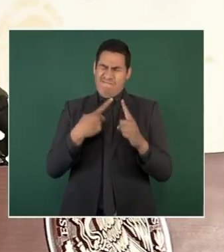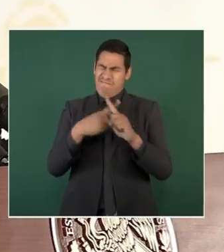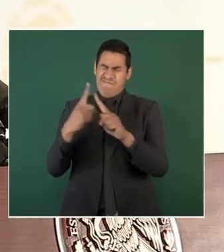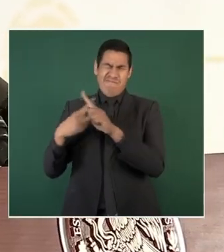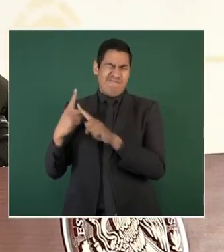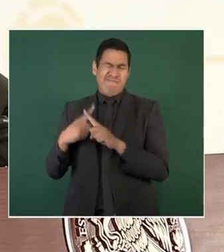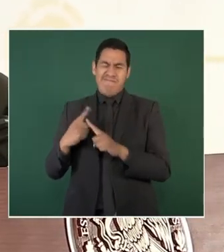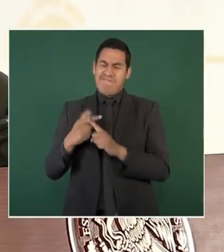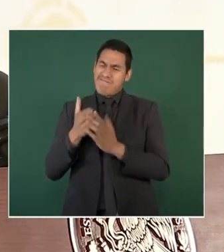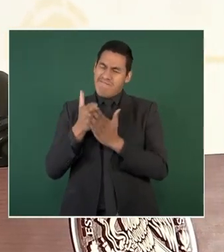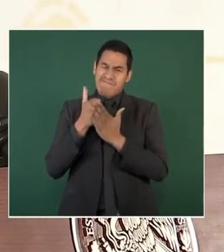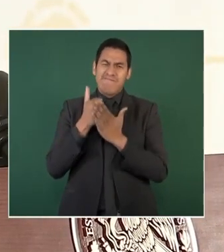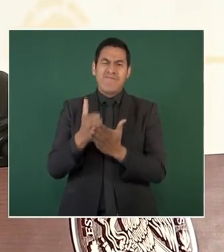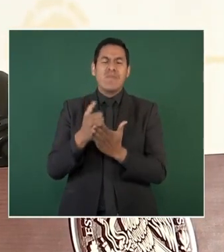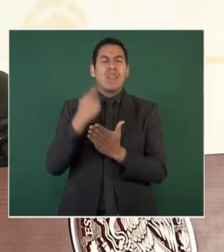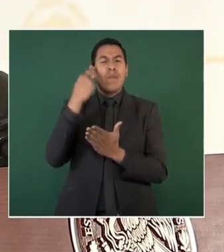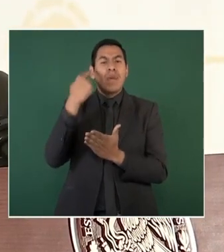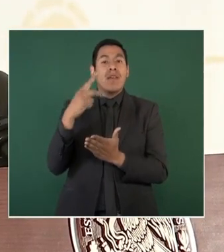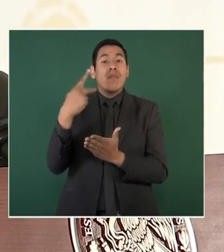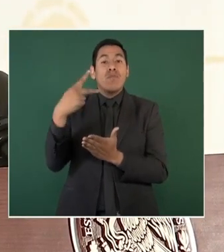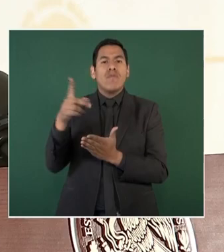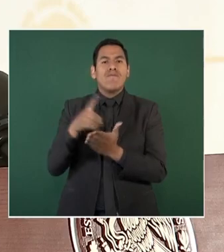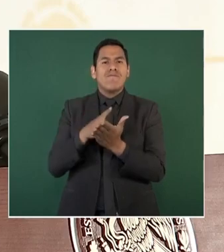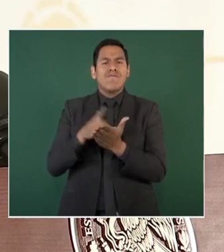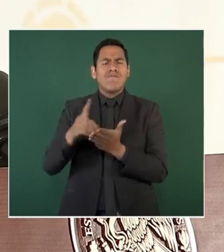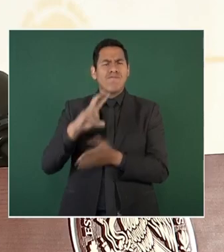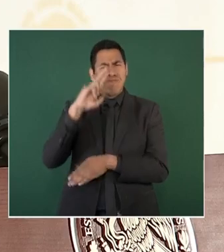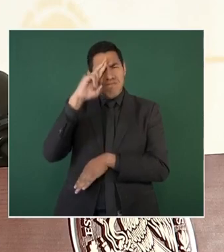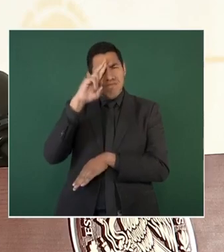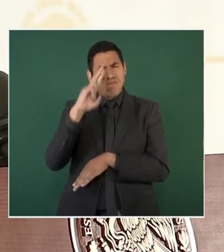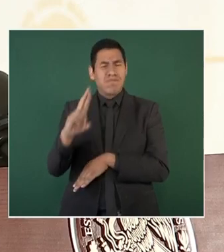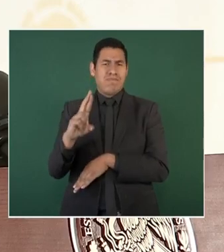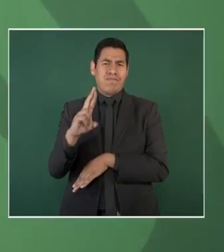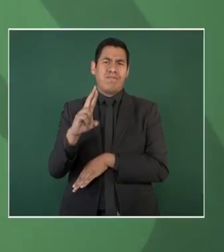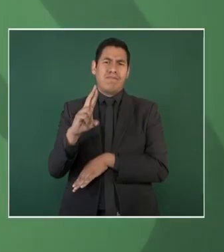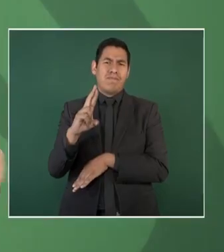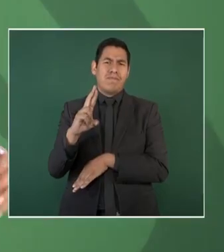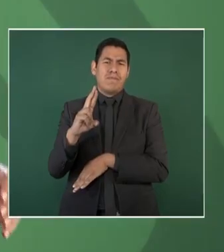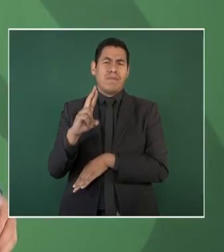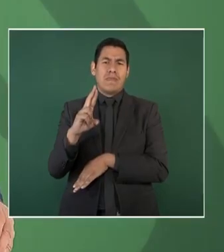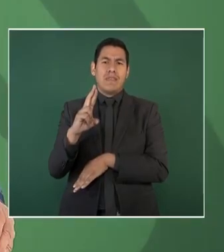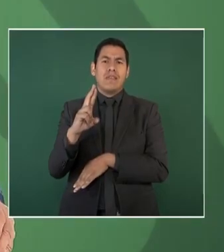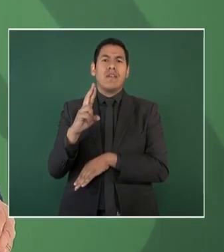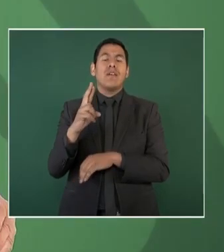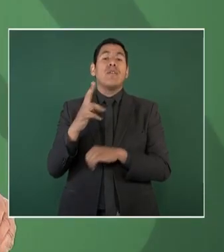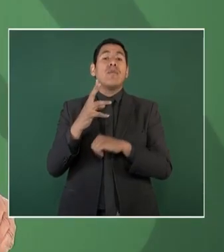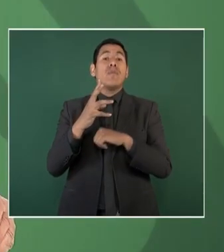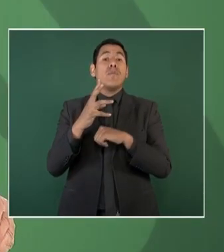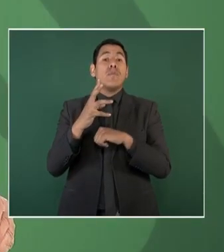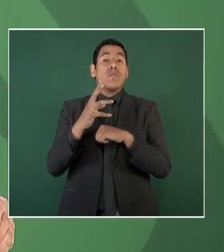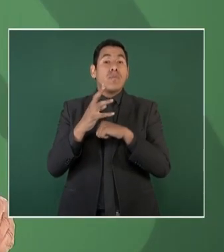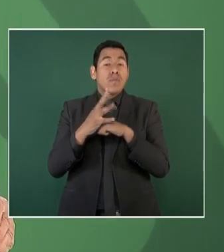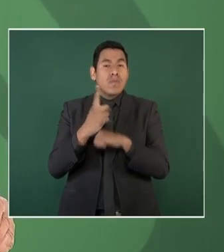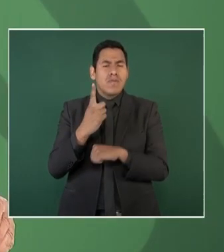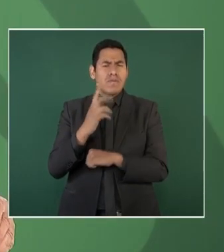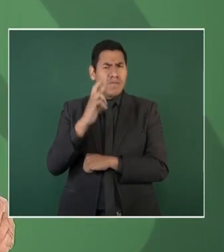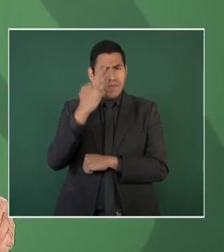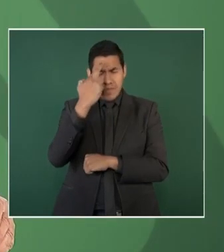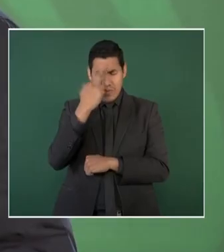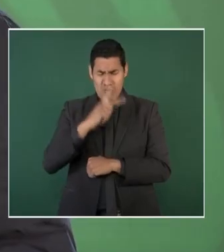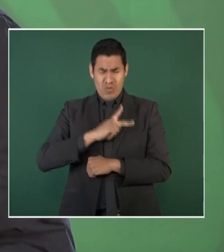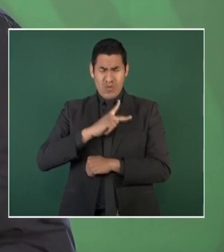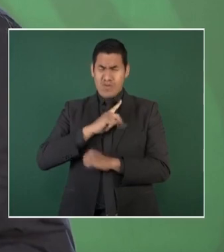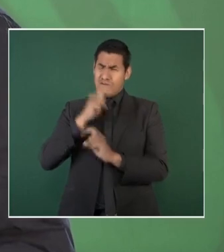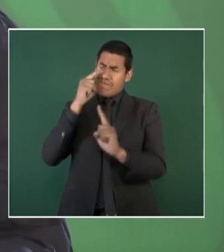que se les garantizan sus derechos como ciudadanos, porque el ideal que tenemos